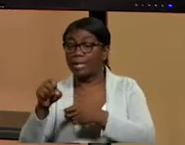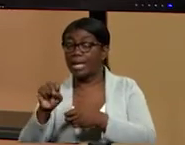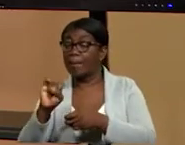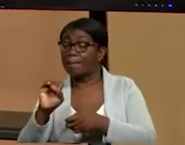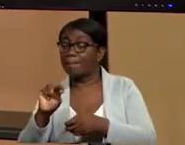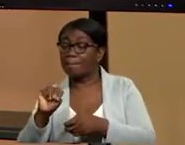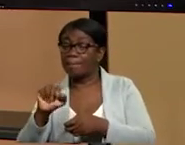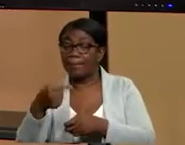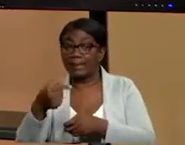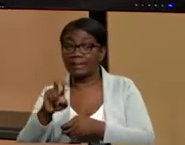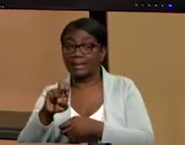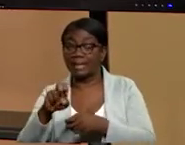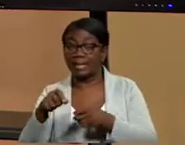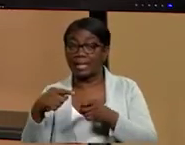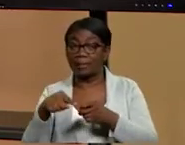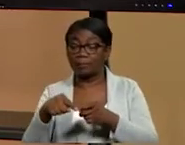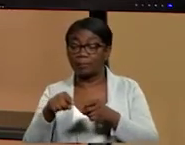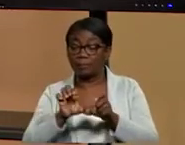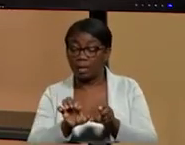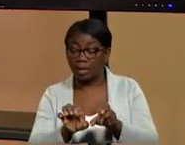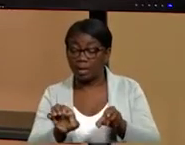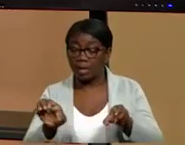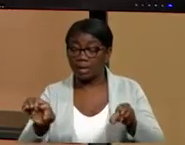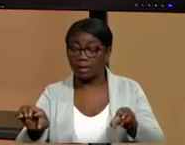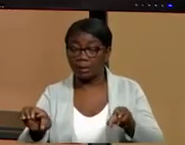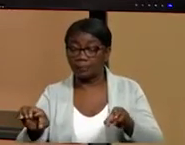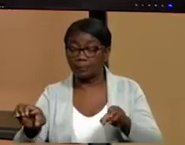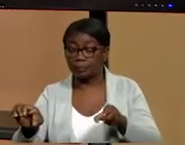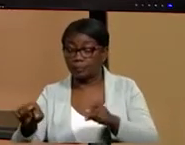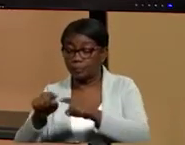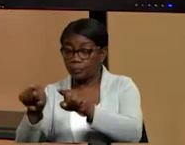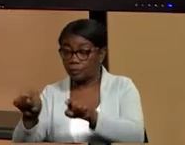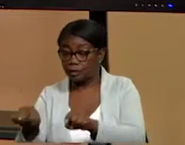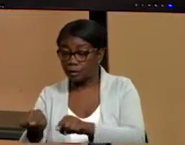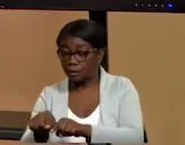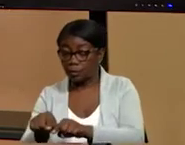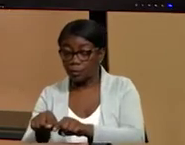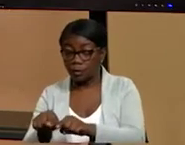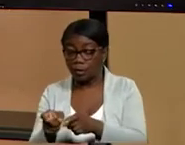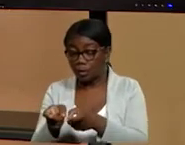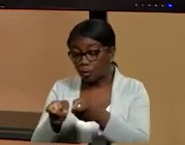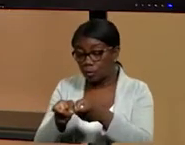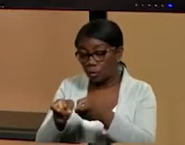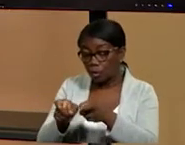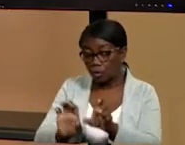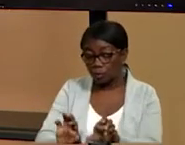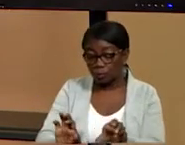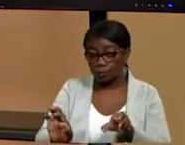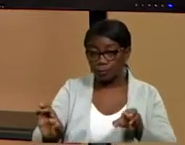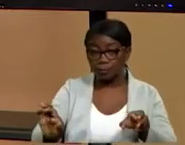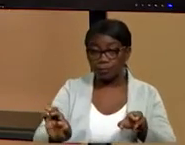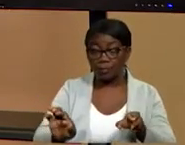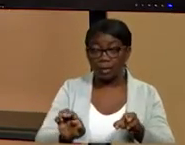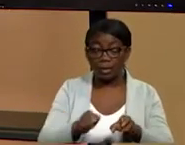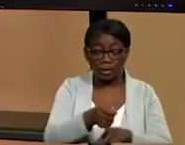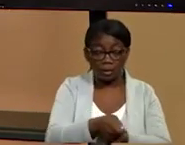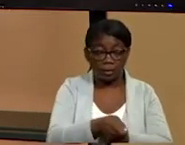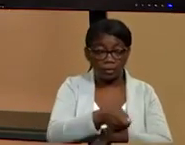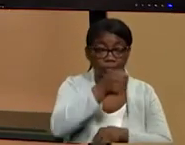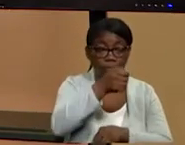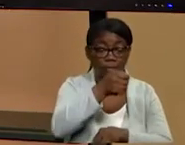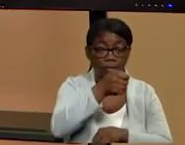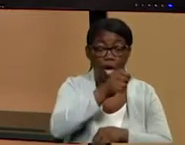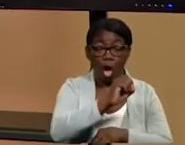por lo regular, aíslan el circuito de potencia del circuito del control. Los interruptores son dispositivos que abren